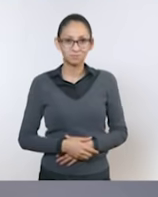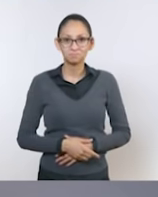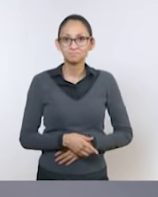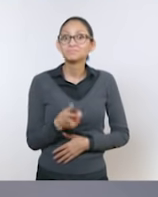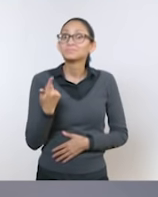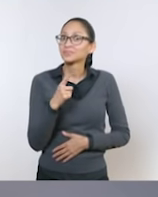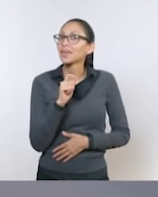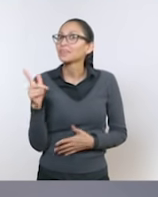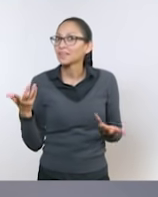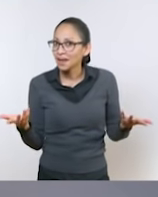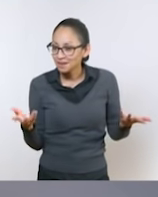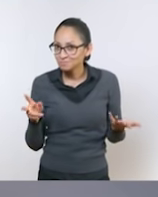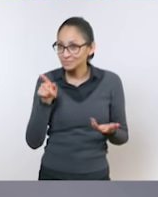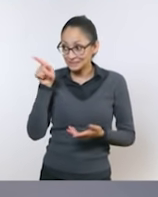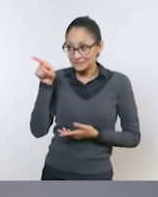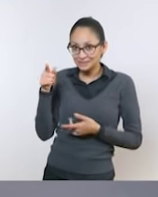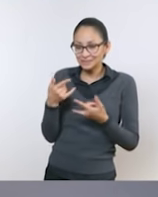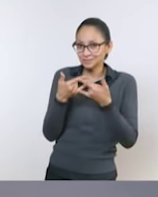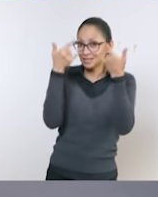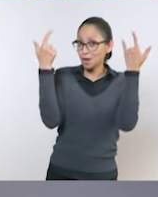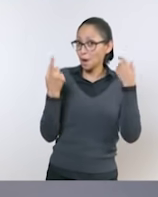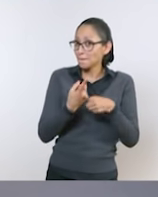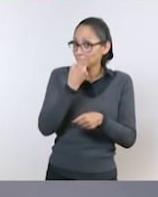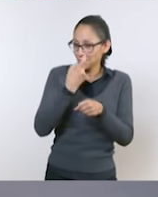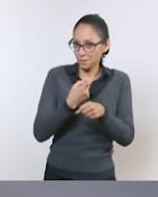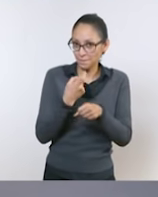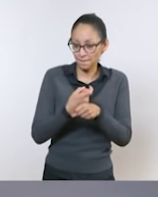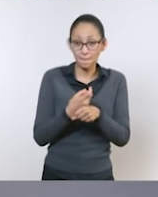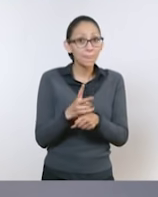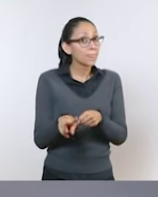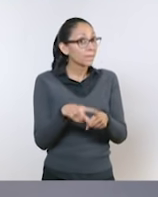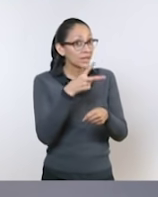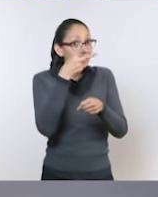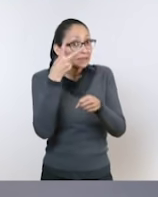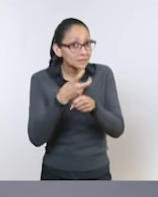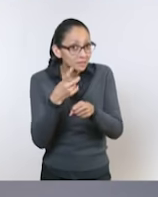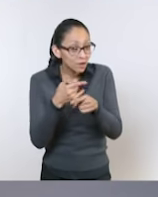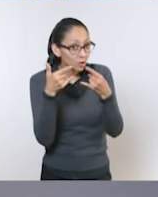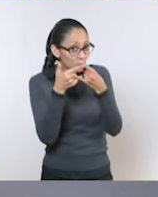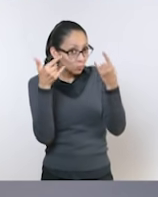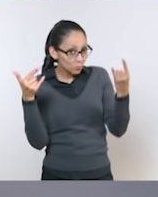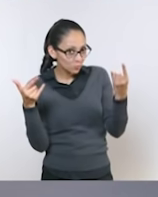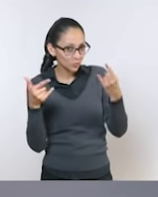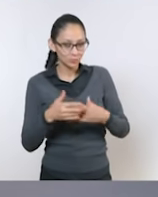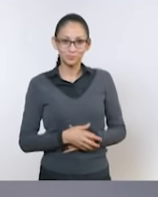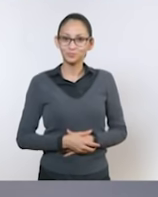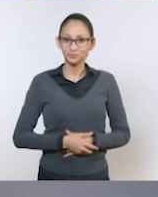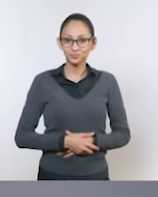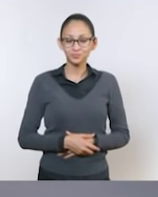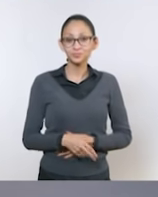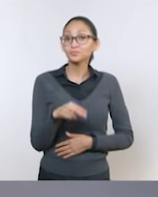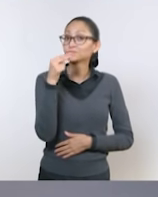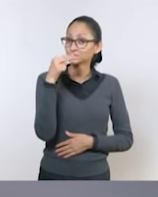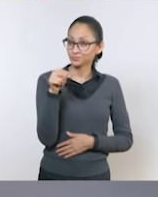escuela. ¿Qué tal? Este es el primer cuento. El segundo cuento